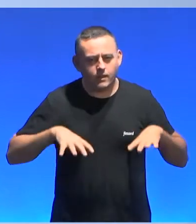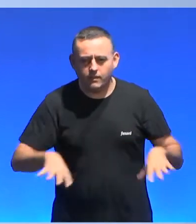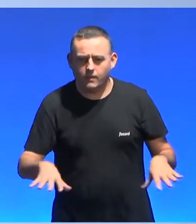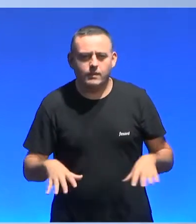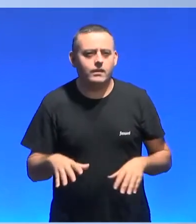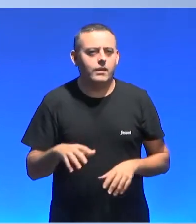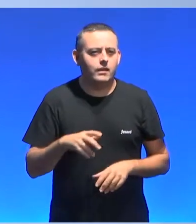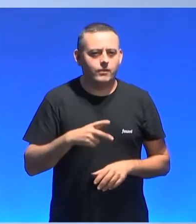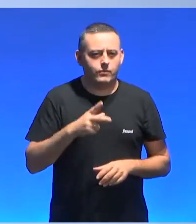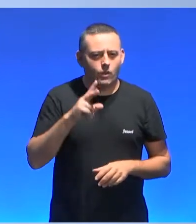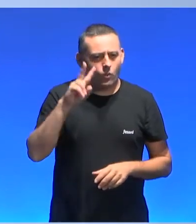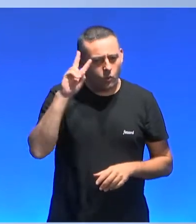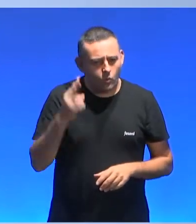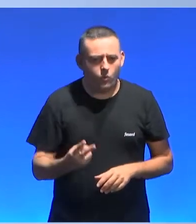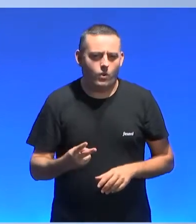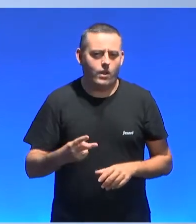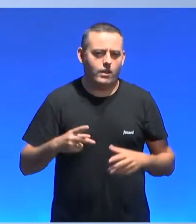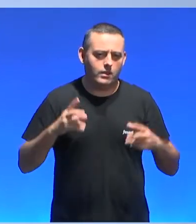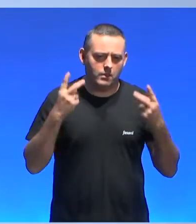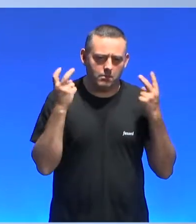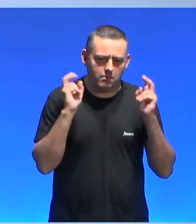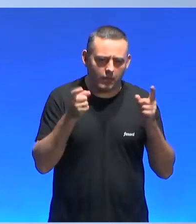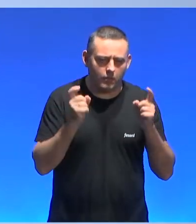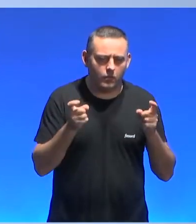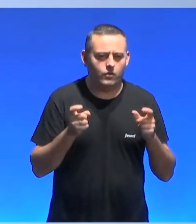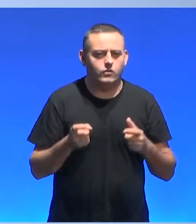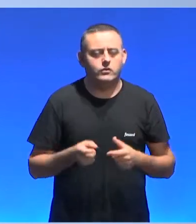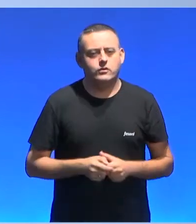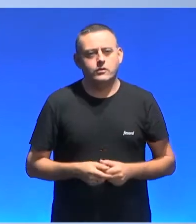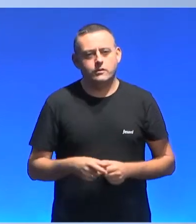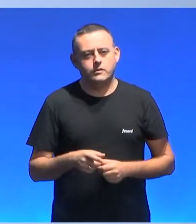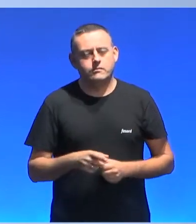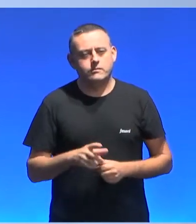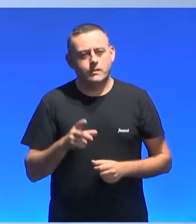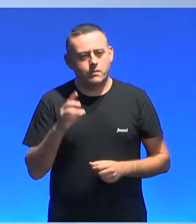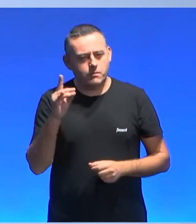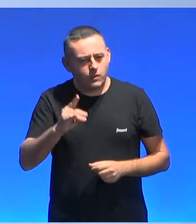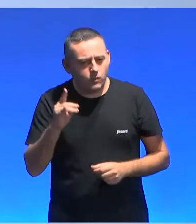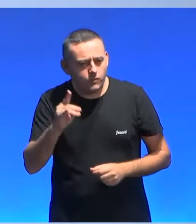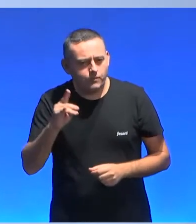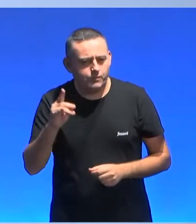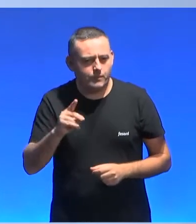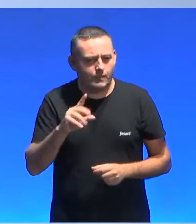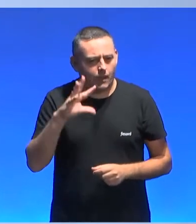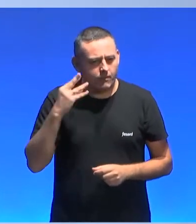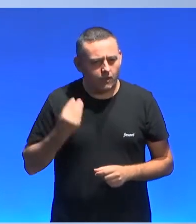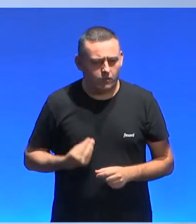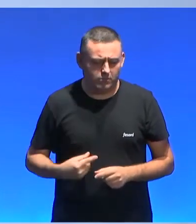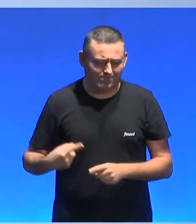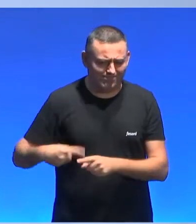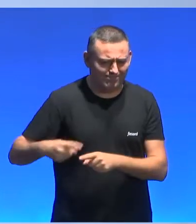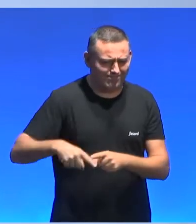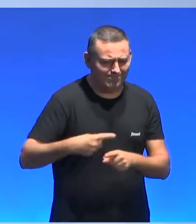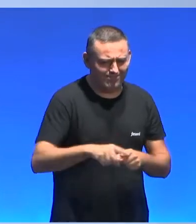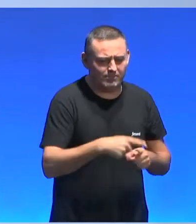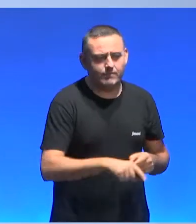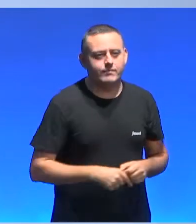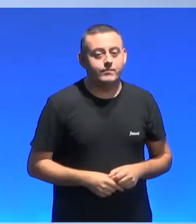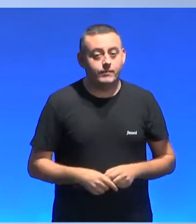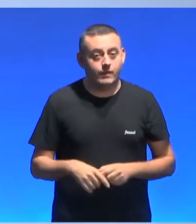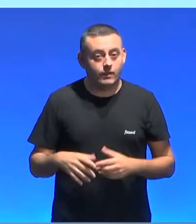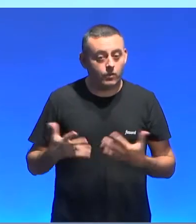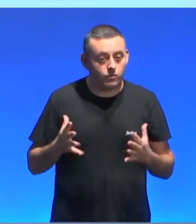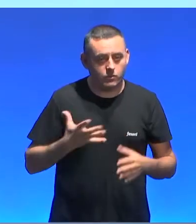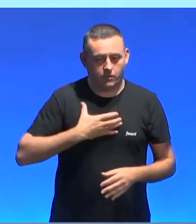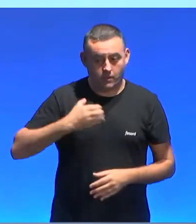Colombia, México, Perú, Chile, Líbano. En todas ellas, los niños y las niñas colaboran con las alcaldías a la hora de